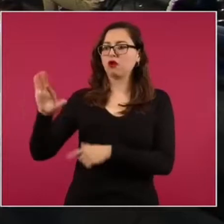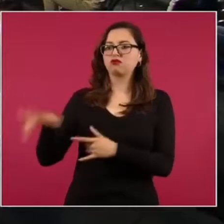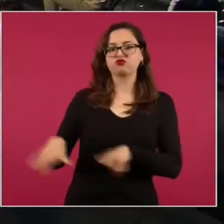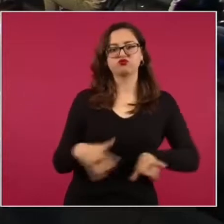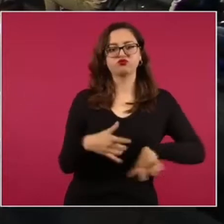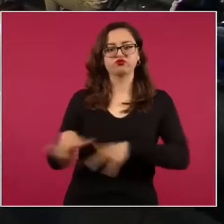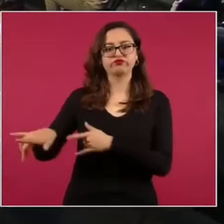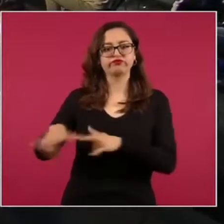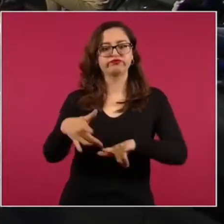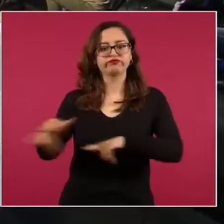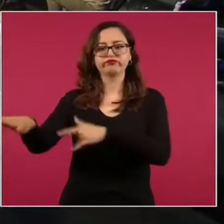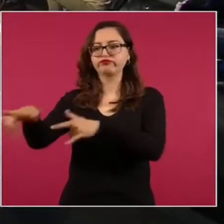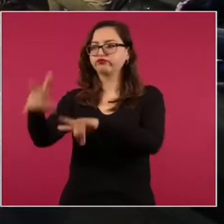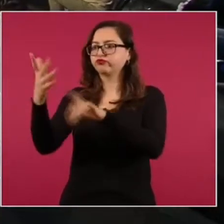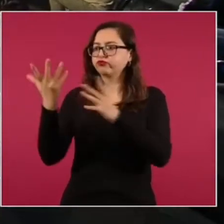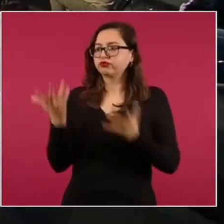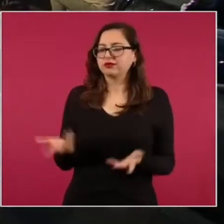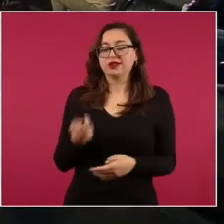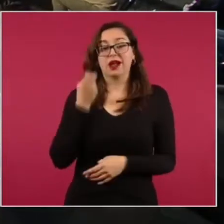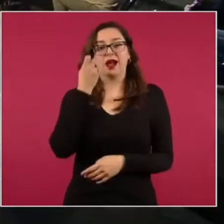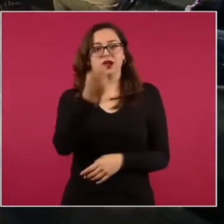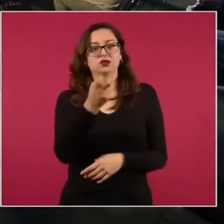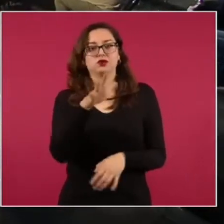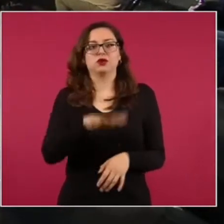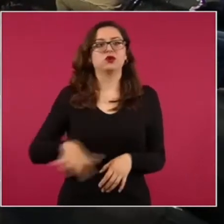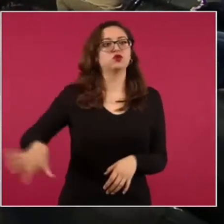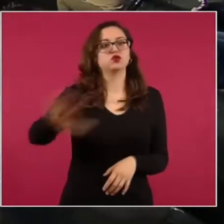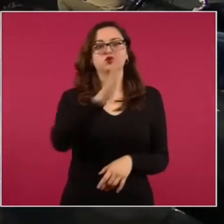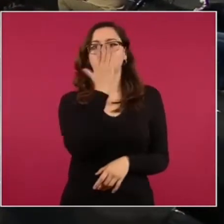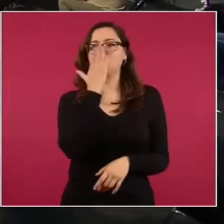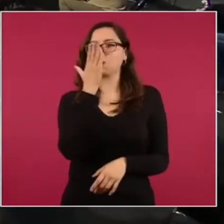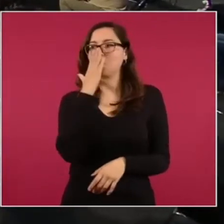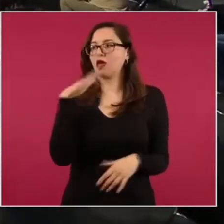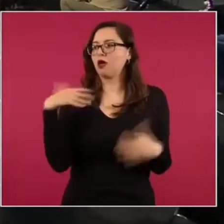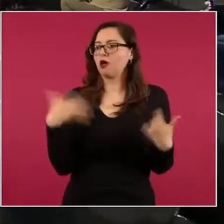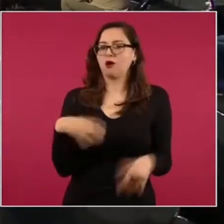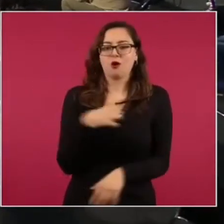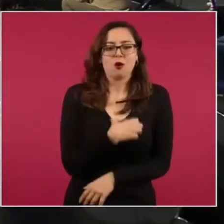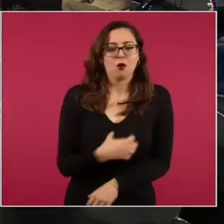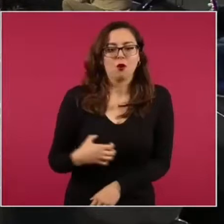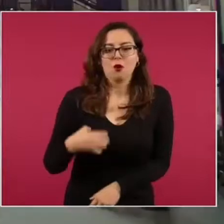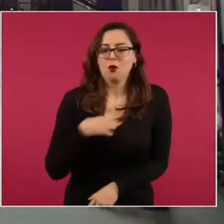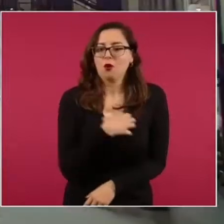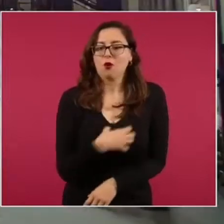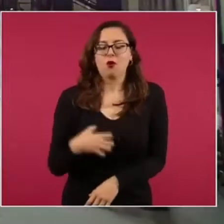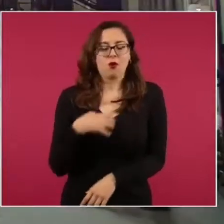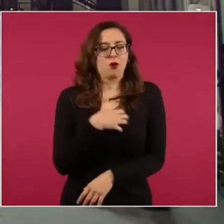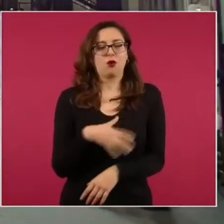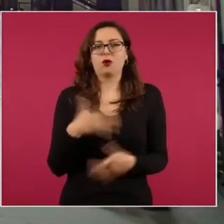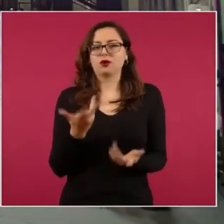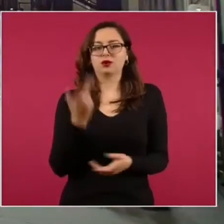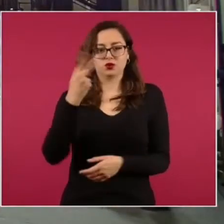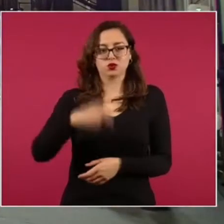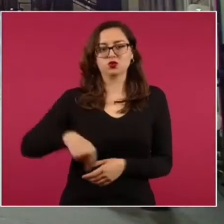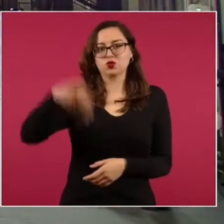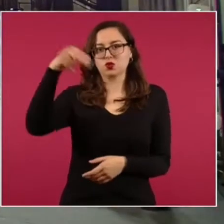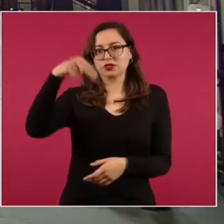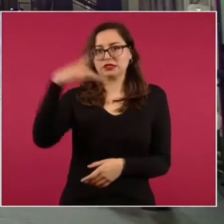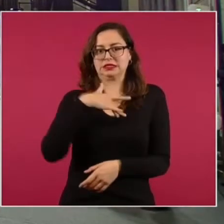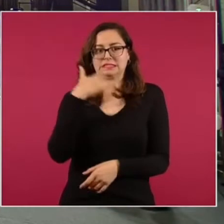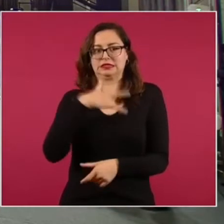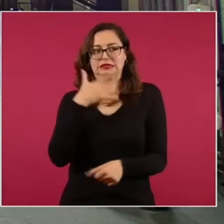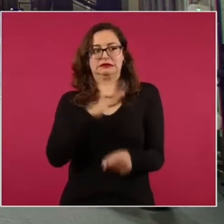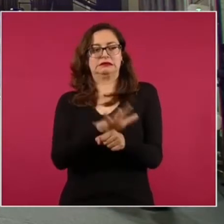los automovilistas. Eso para los sonorenses, pero creo que para toda la región noroeste en particular es un asunto